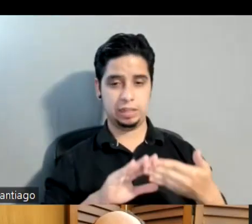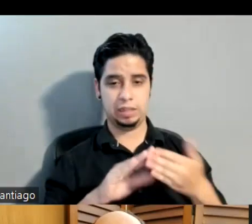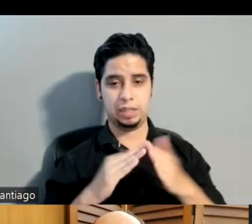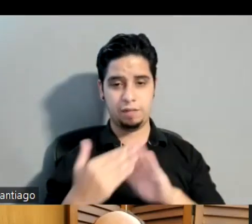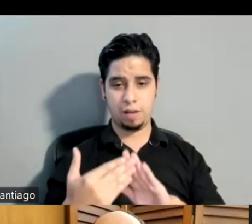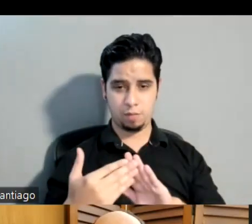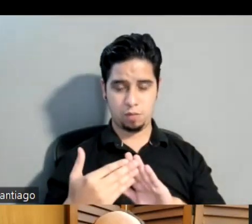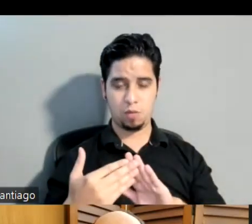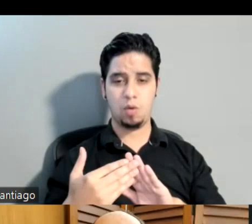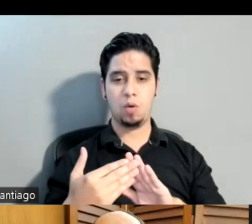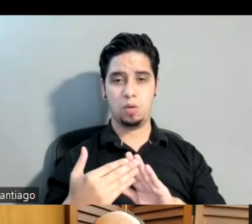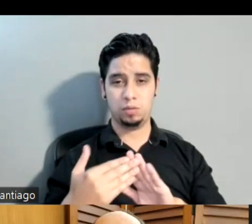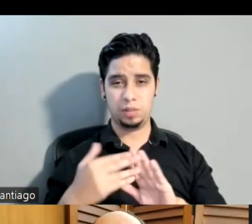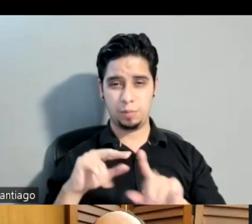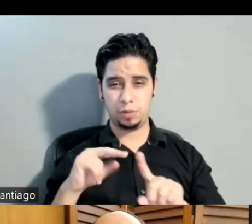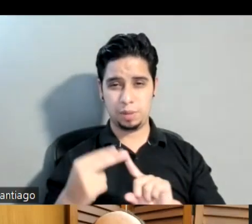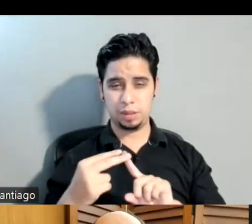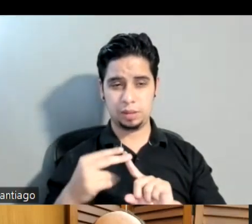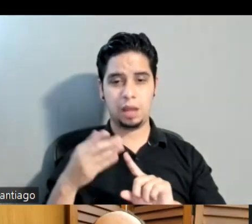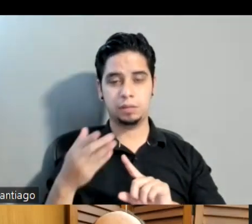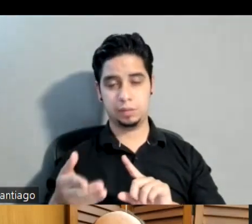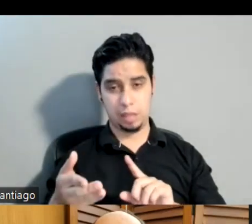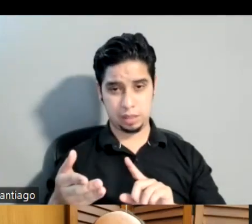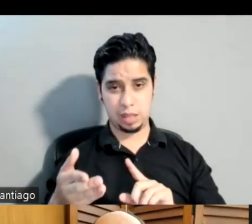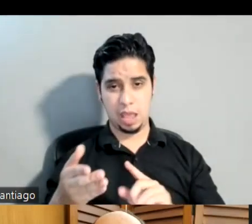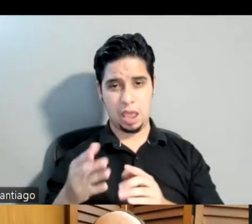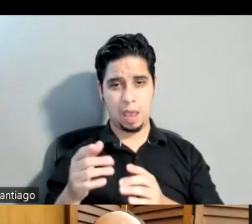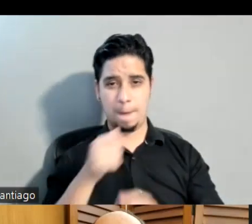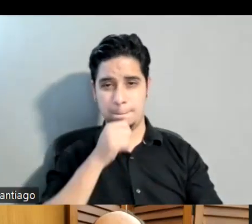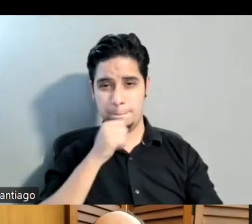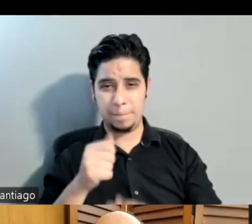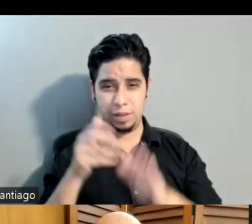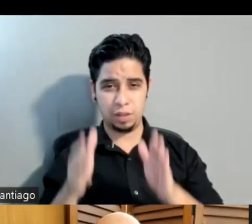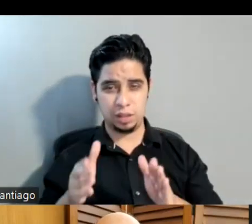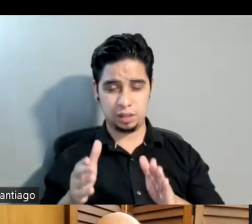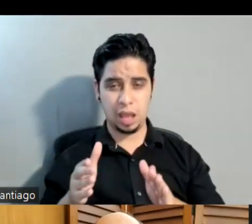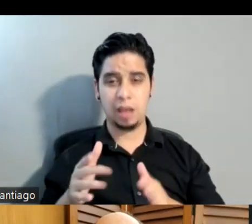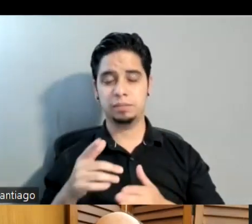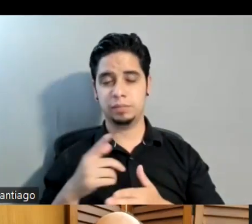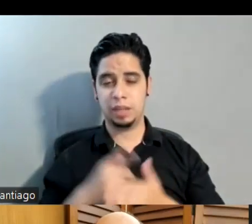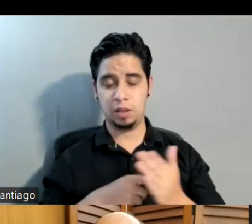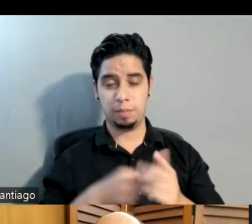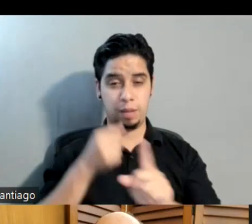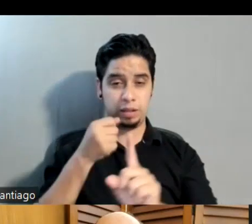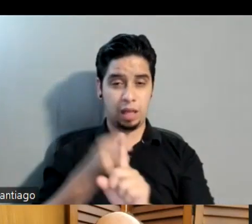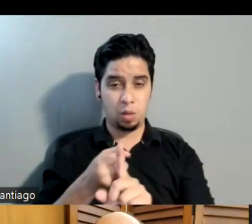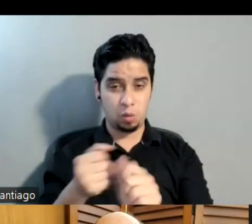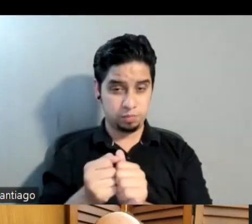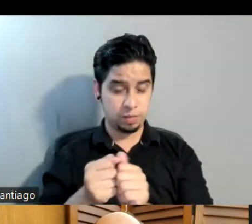este periodista que queda impactado con la... Entonces lo cambió